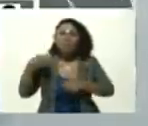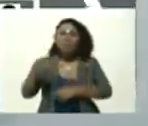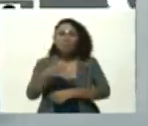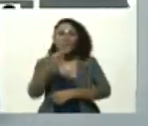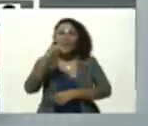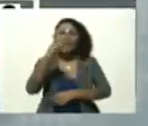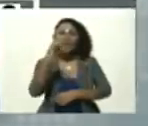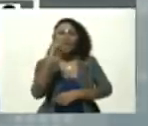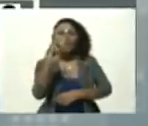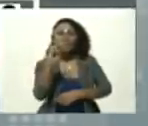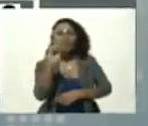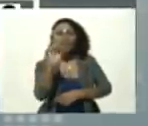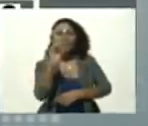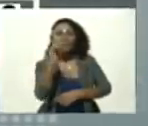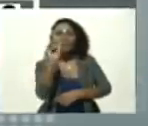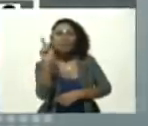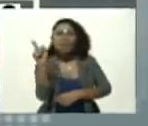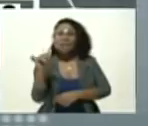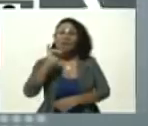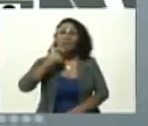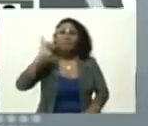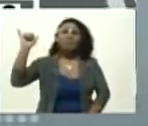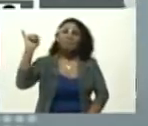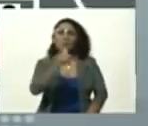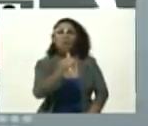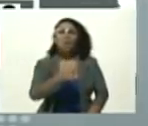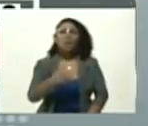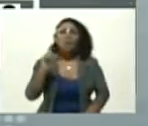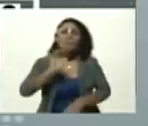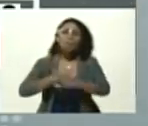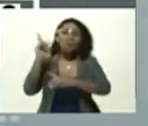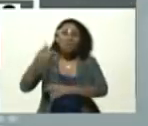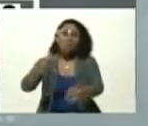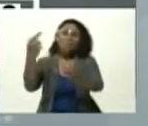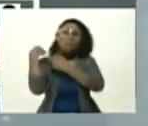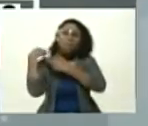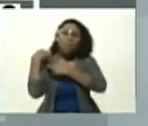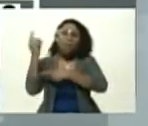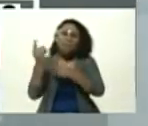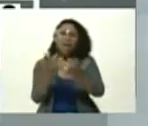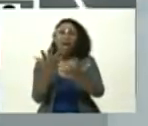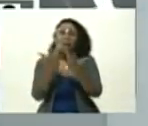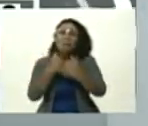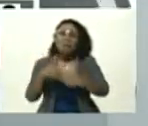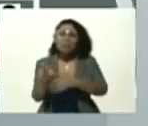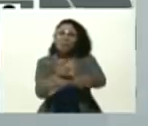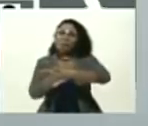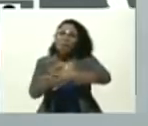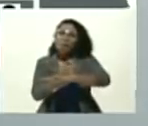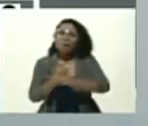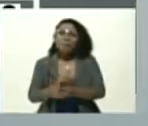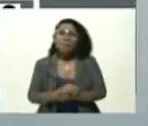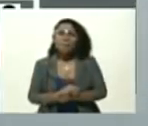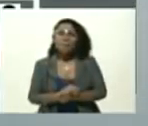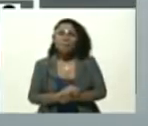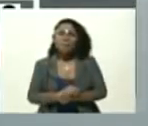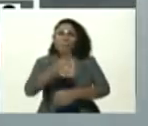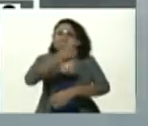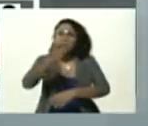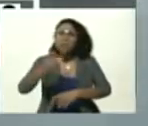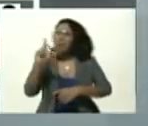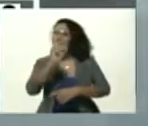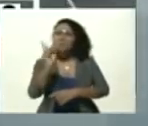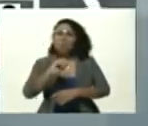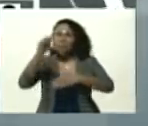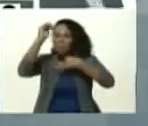Neverí. Hagan la denuncia, porque hay responsabilidades administrativas de gobierno en gente que no atiende